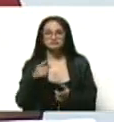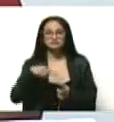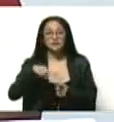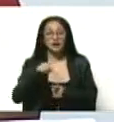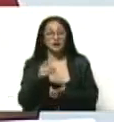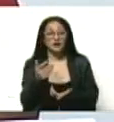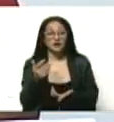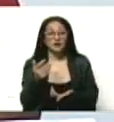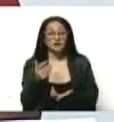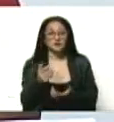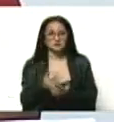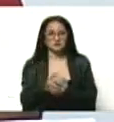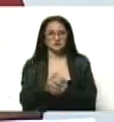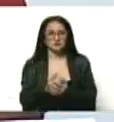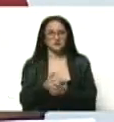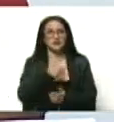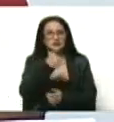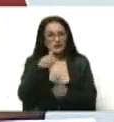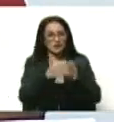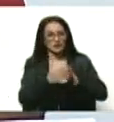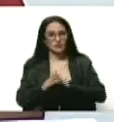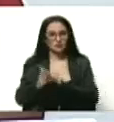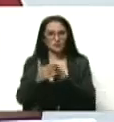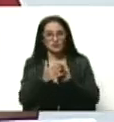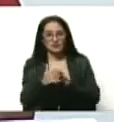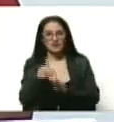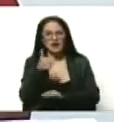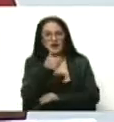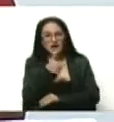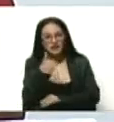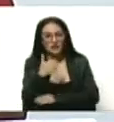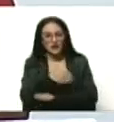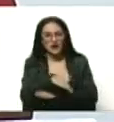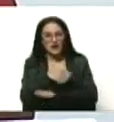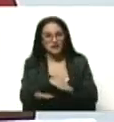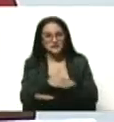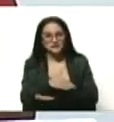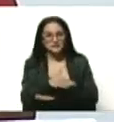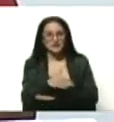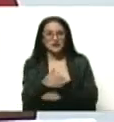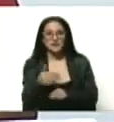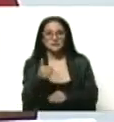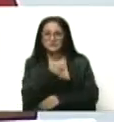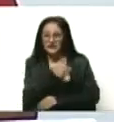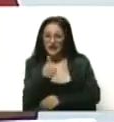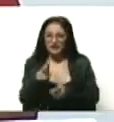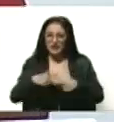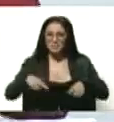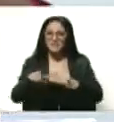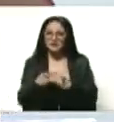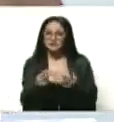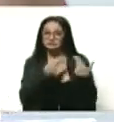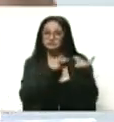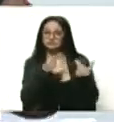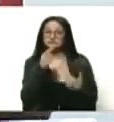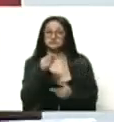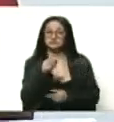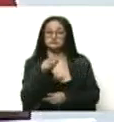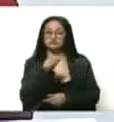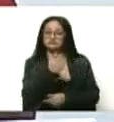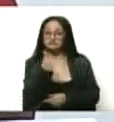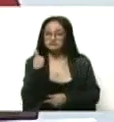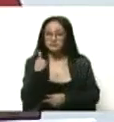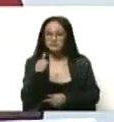georreferenciado, valga el término, cada comunidad, cada calle, cada espacio lo tenemos, cada VC, el área